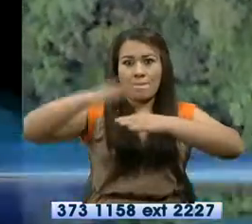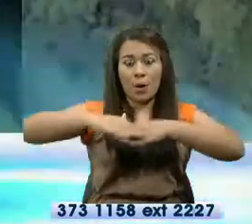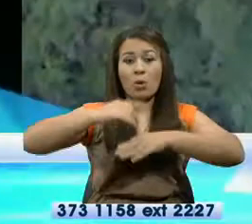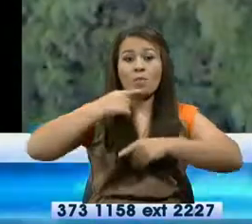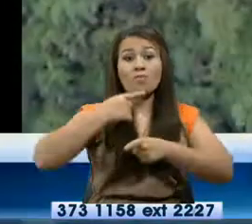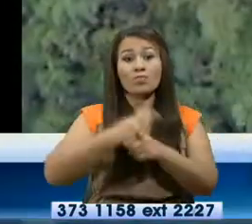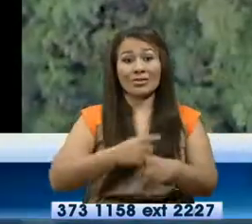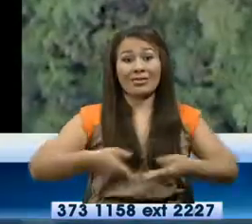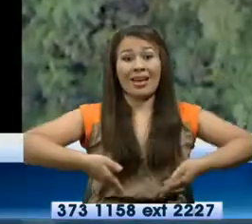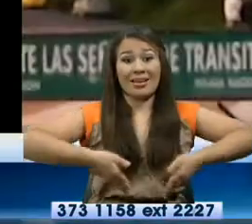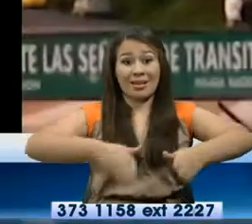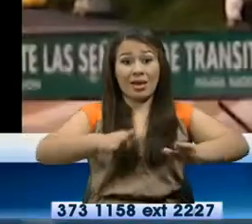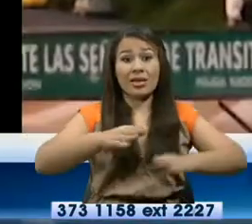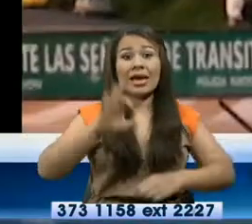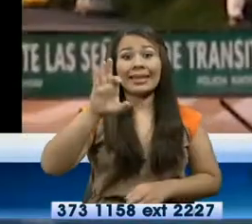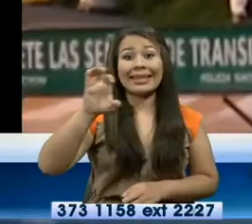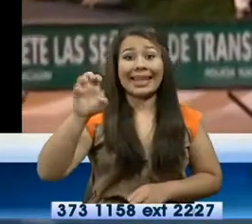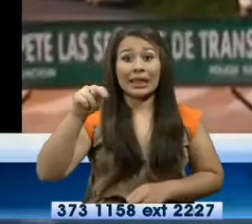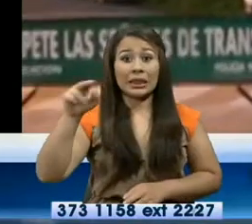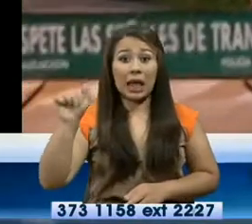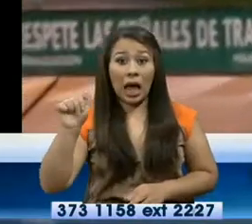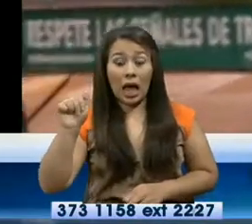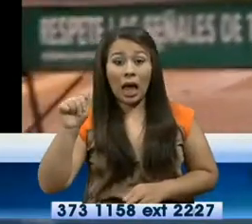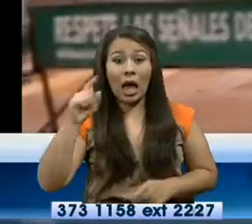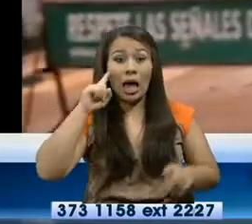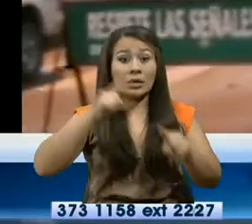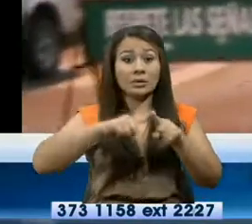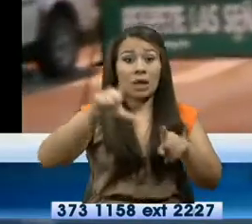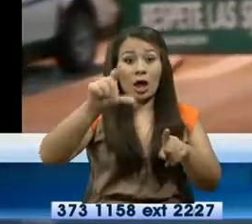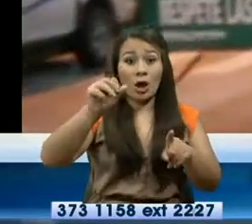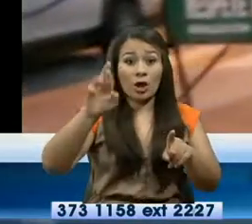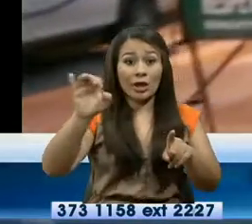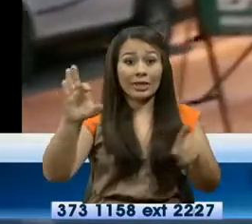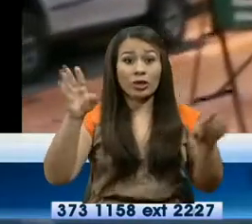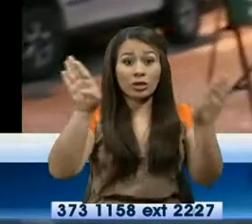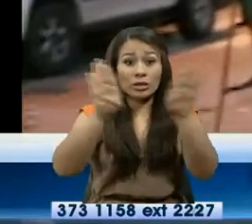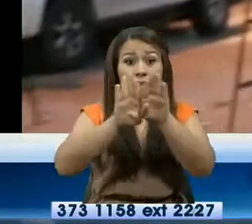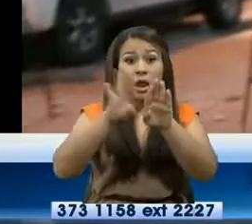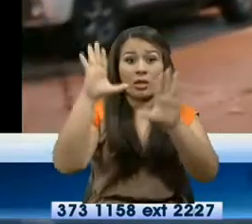ello que la vía Tena-Loreto permanece cerrada en las noches. Informó Juan Carlos Urbina.